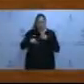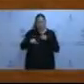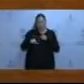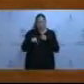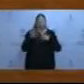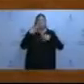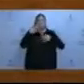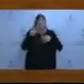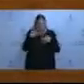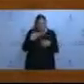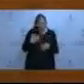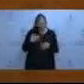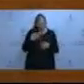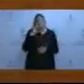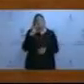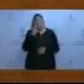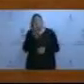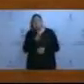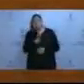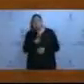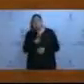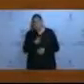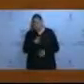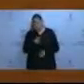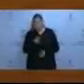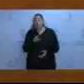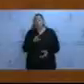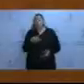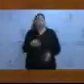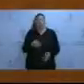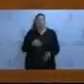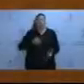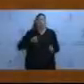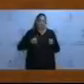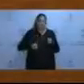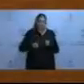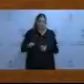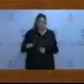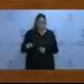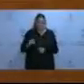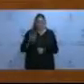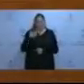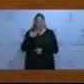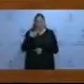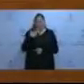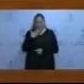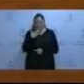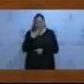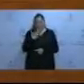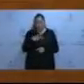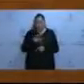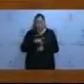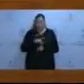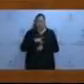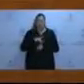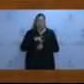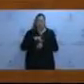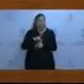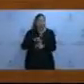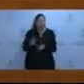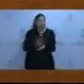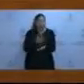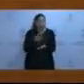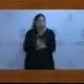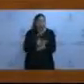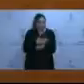veamos entonces a ver si esto es real. Tomemos, por ejemplo, las agendas de varios centros de